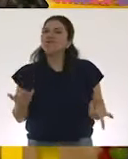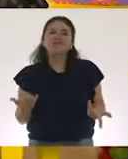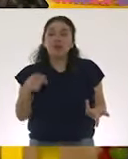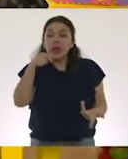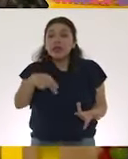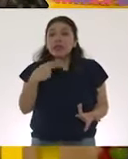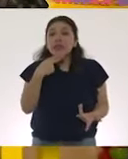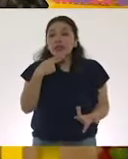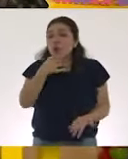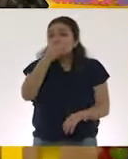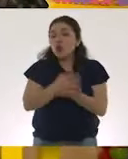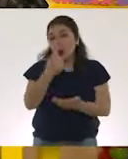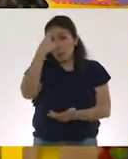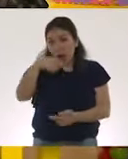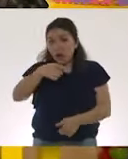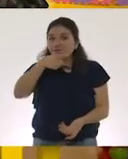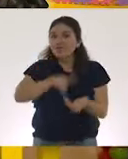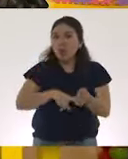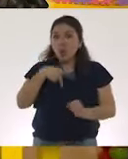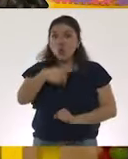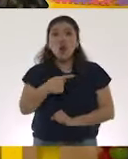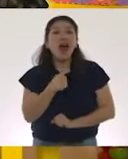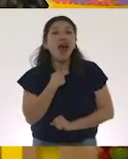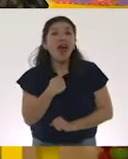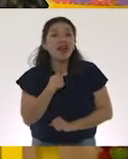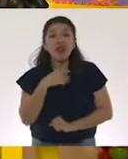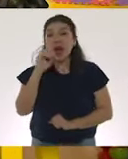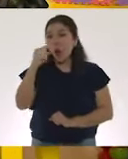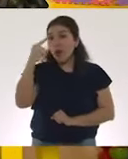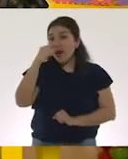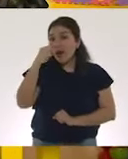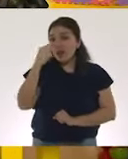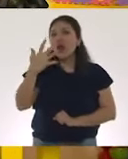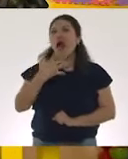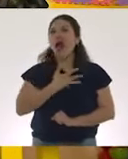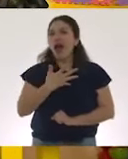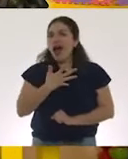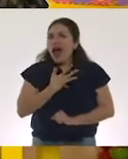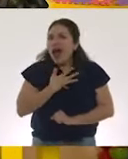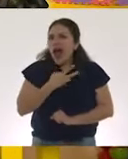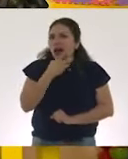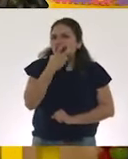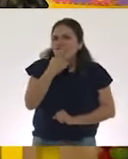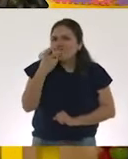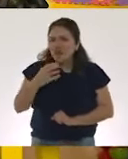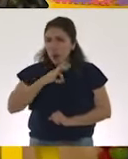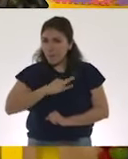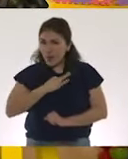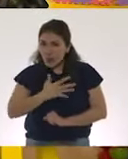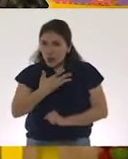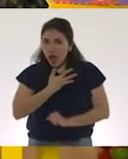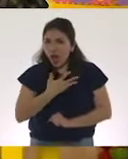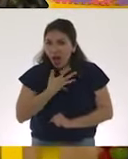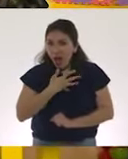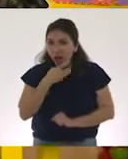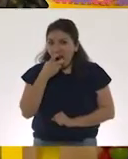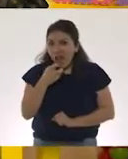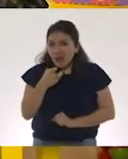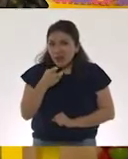para detectar si en nuestra garganta o en nuestra nariz existen virus o